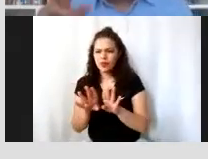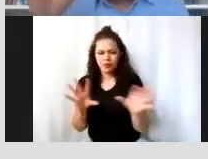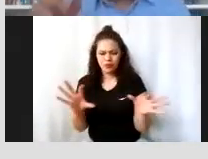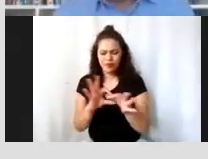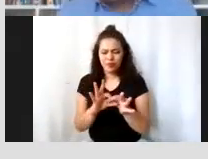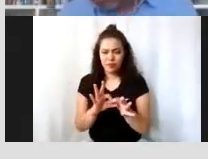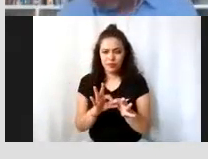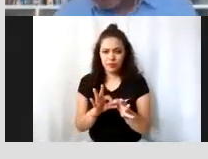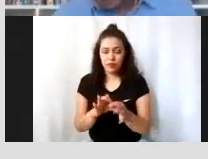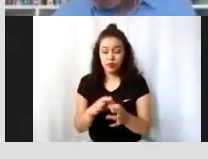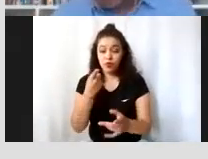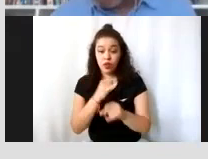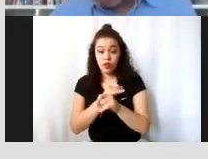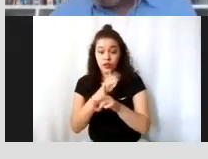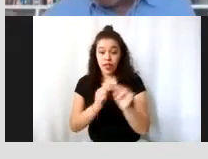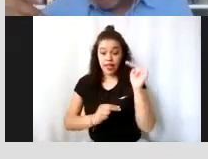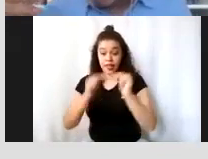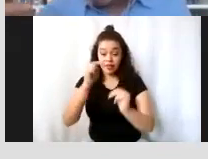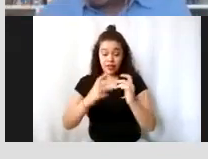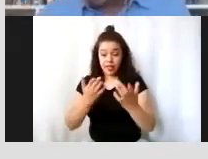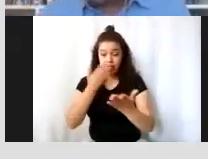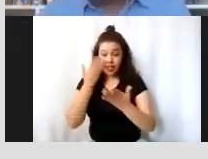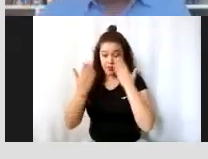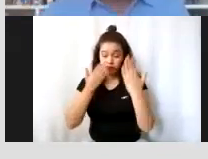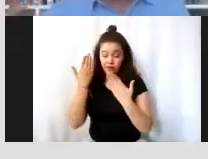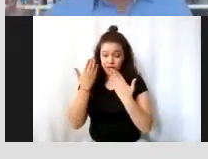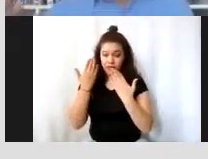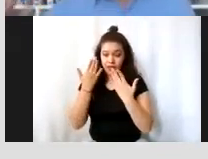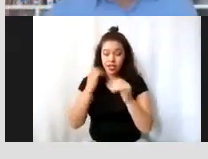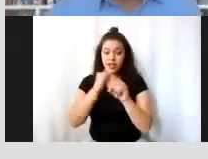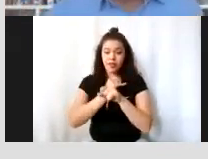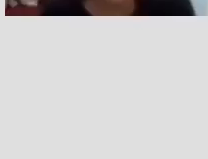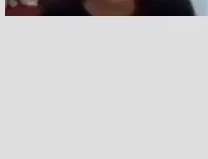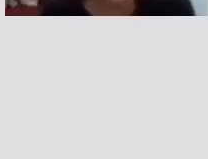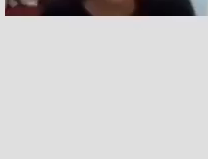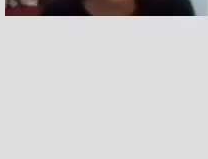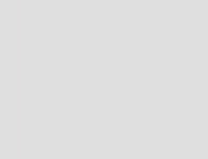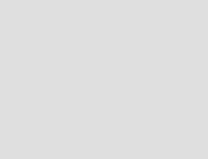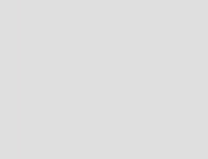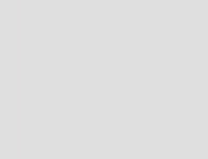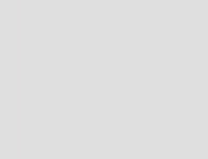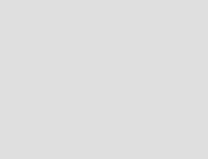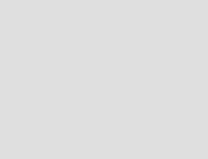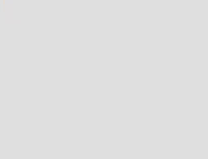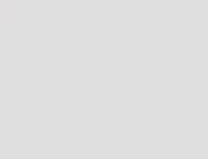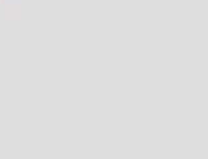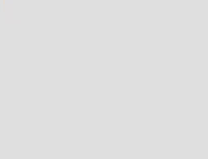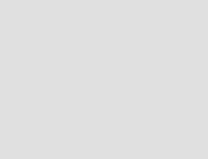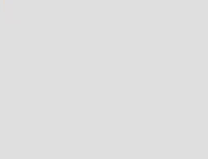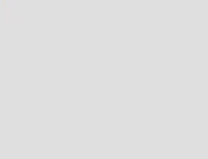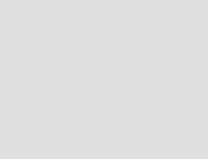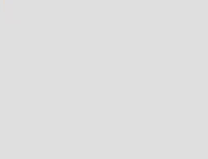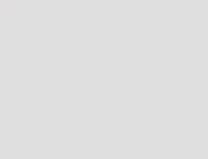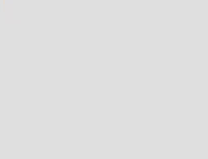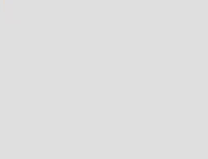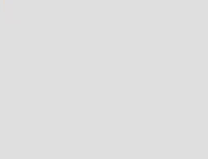un simple dato como escolaridad puede revelar o hacernos inferir que hay algo que no coincide. Y eso